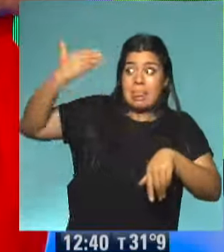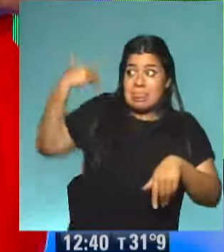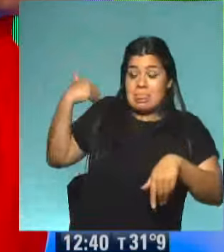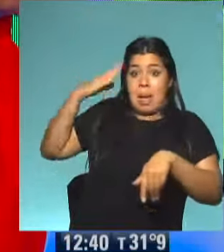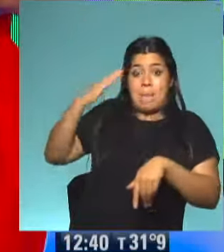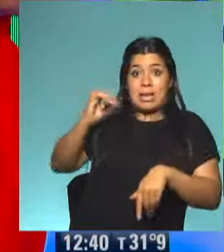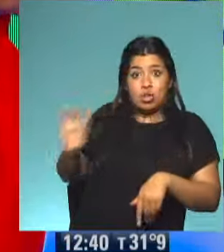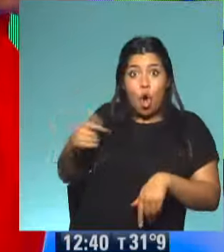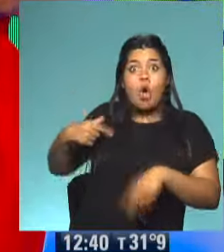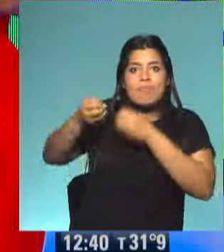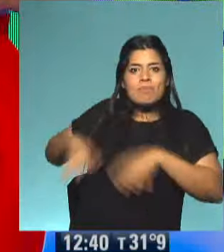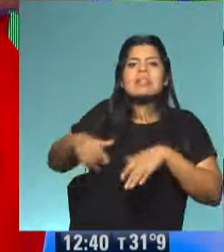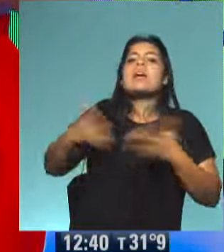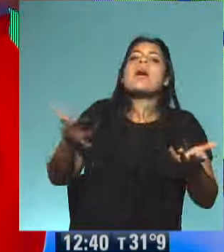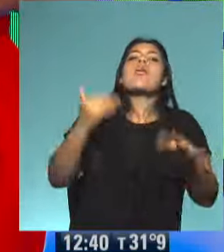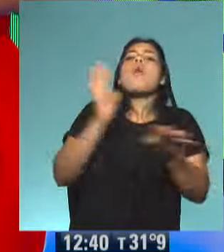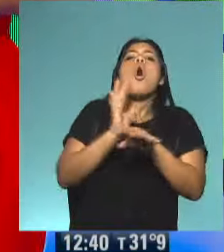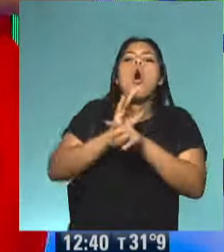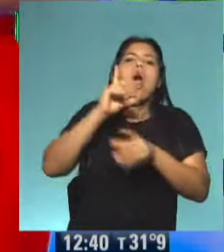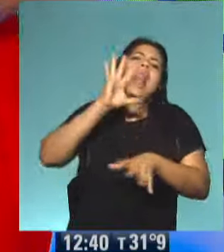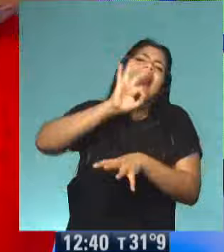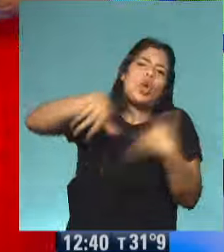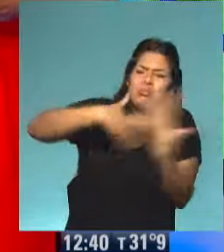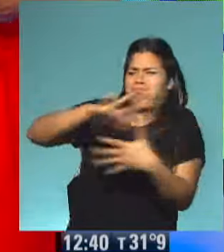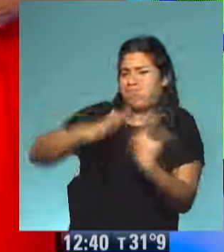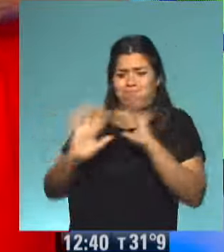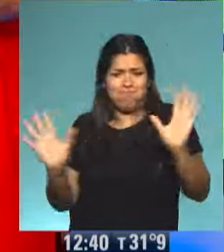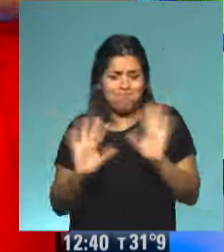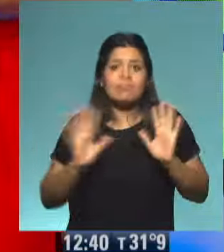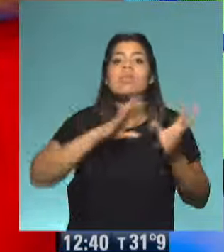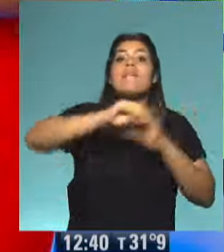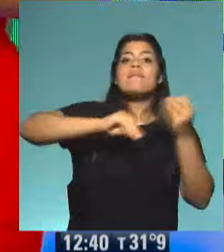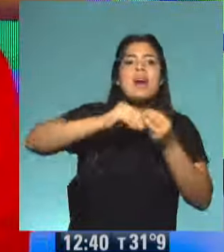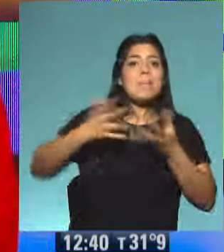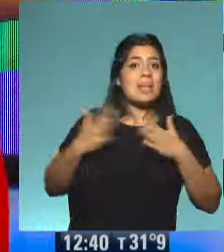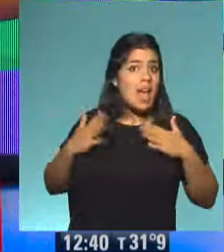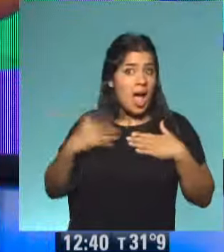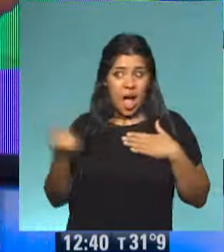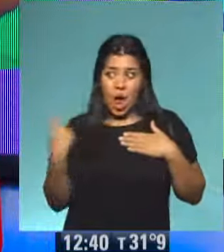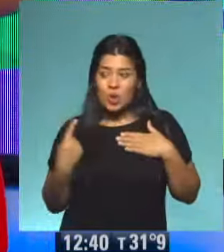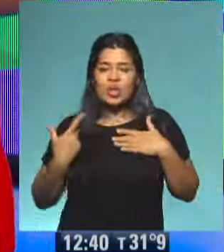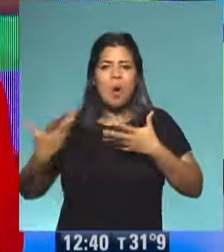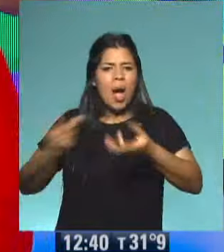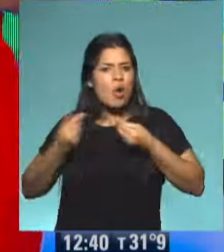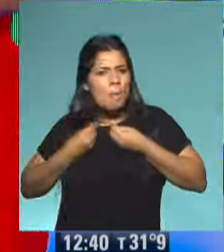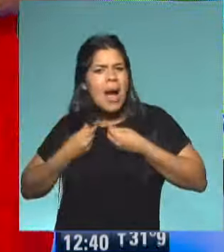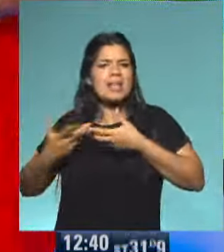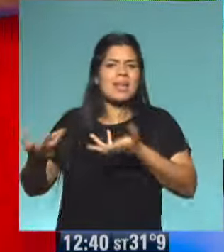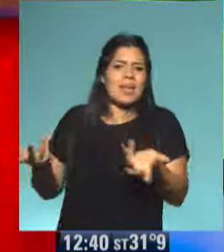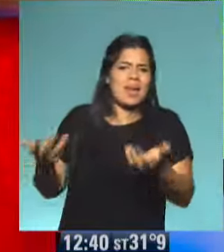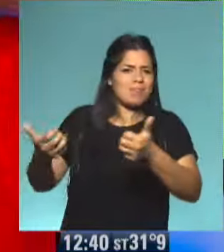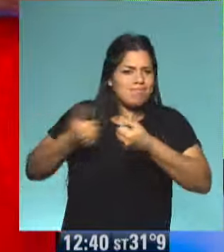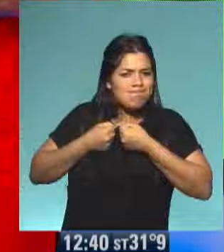decirlo de alguna manera, que los chicos y las chicas lo entiendan, un despiole. Sí, para y todos. Y a nuestras familias nos acompañaron mucho, nos ayudaron, sí, especialmente